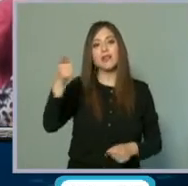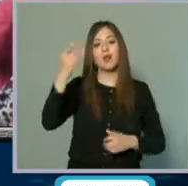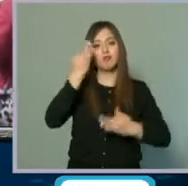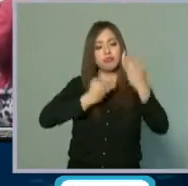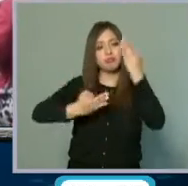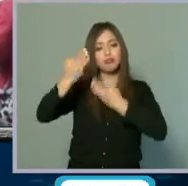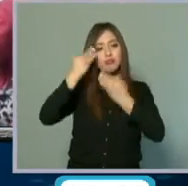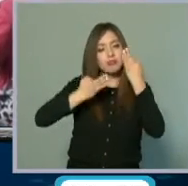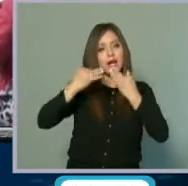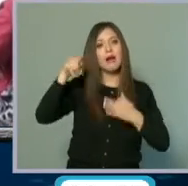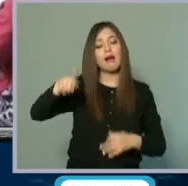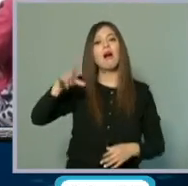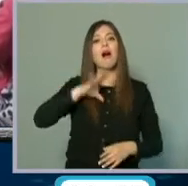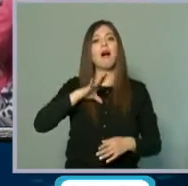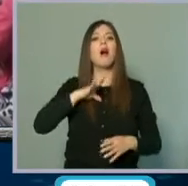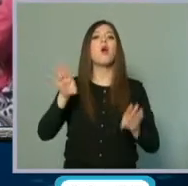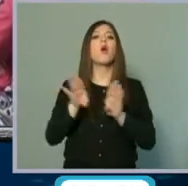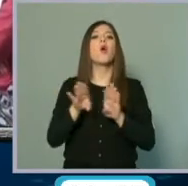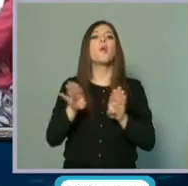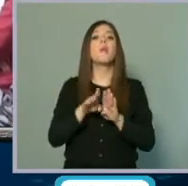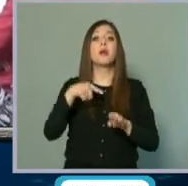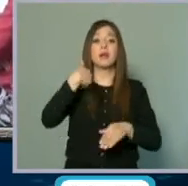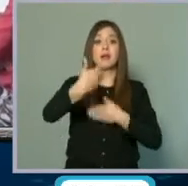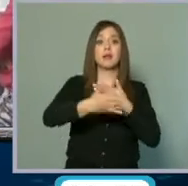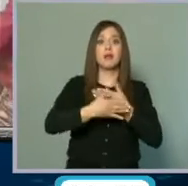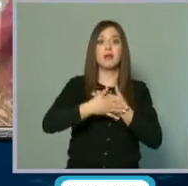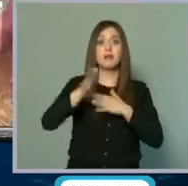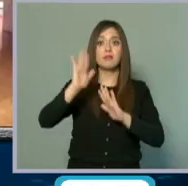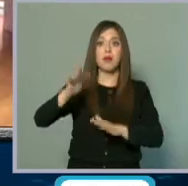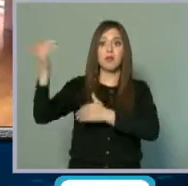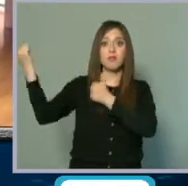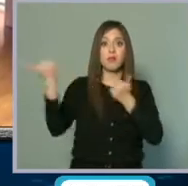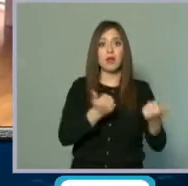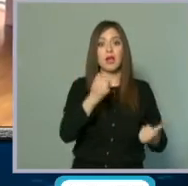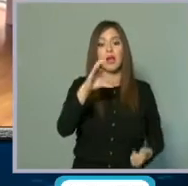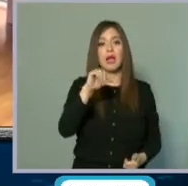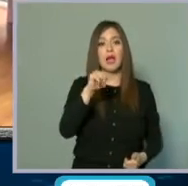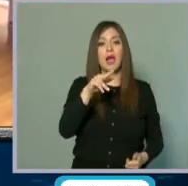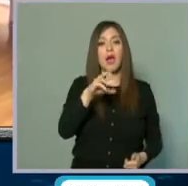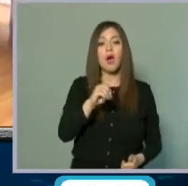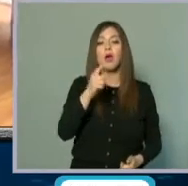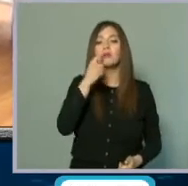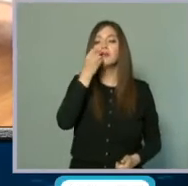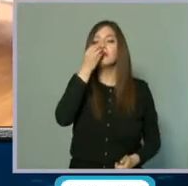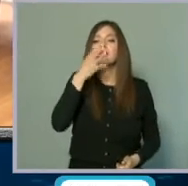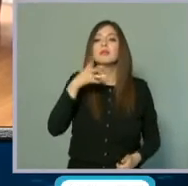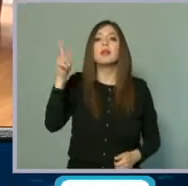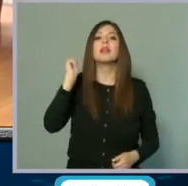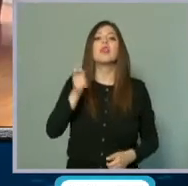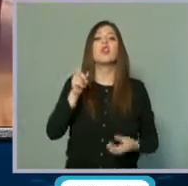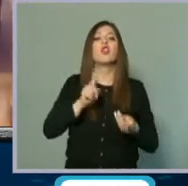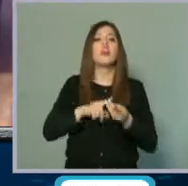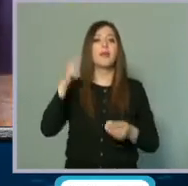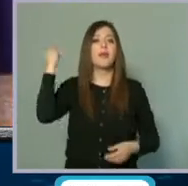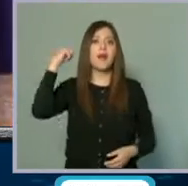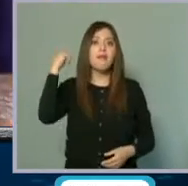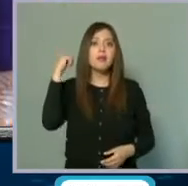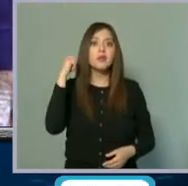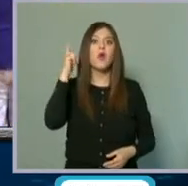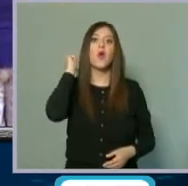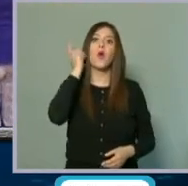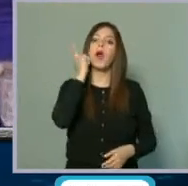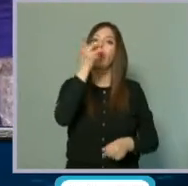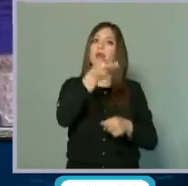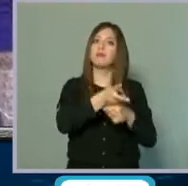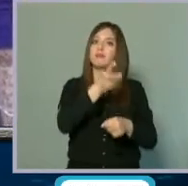Y luego tenemos, acaba de llegarnos un cargamento de cacao fresco de Tabasco. Entonces, invitado a todo el público a probar